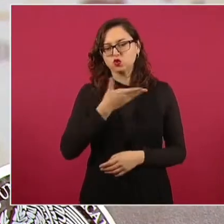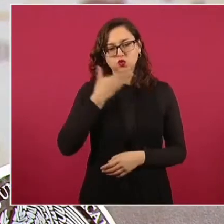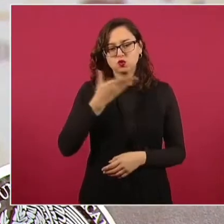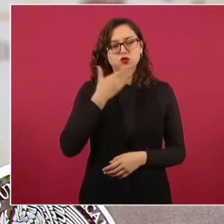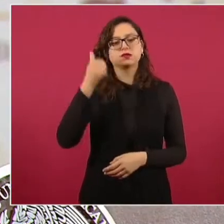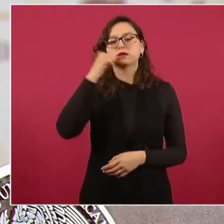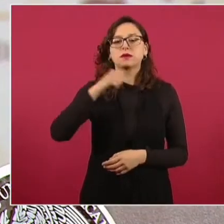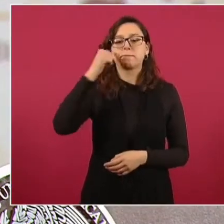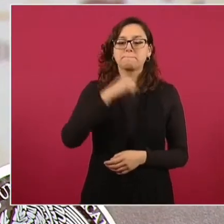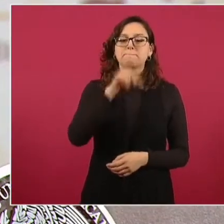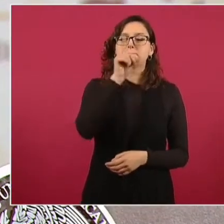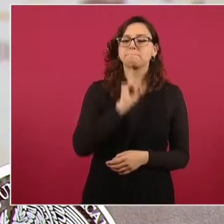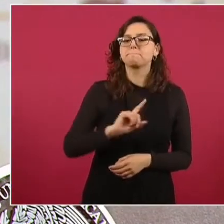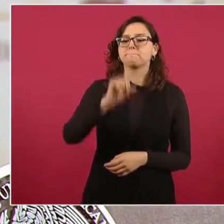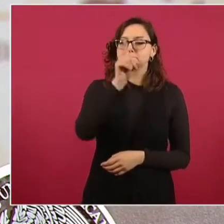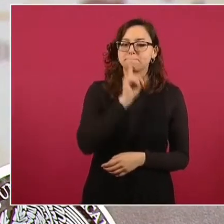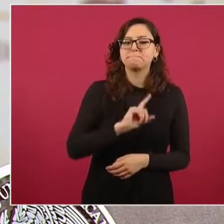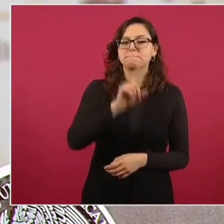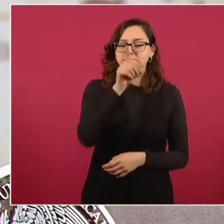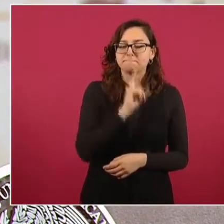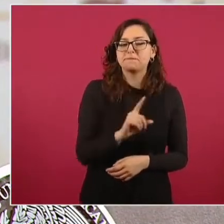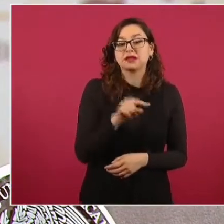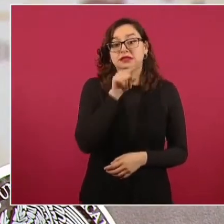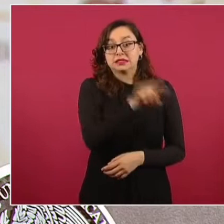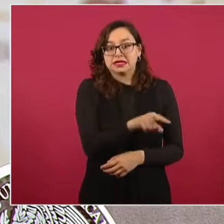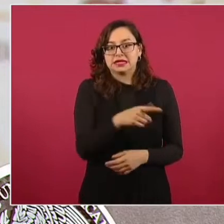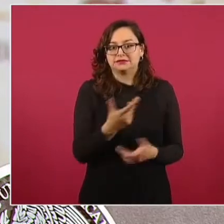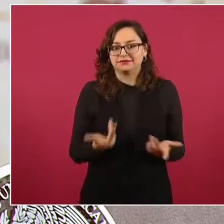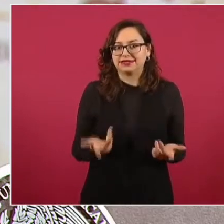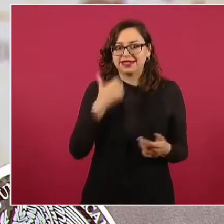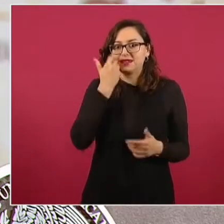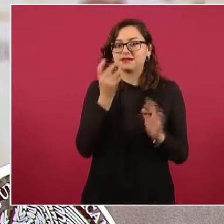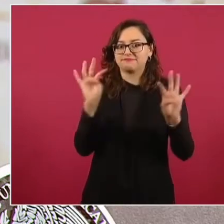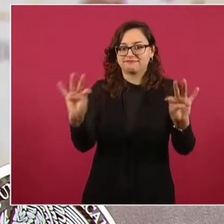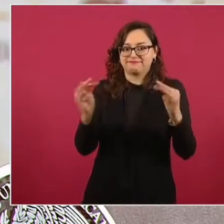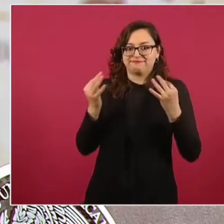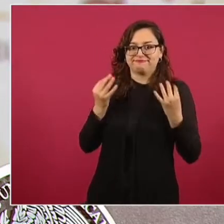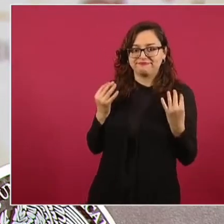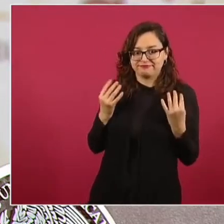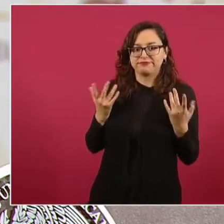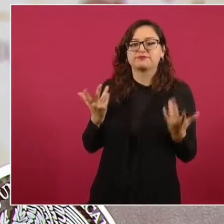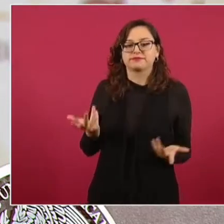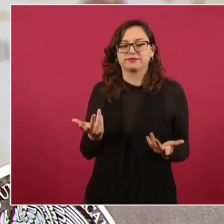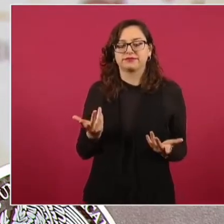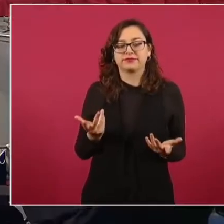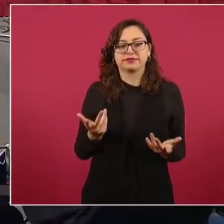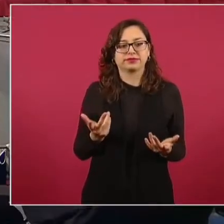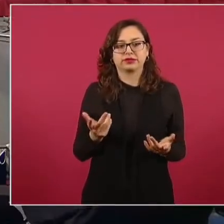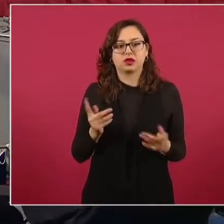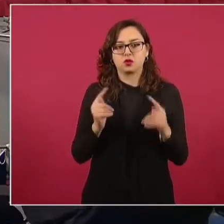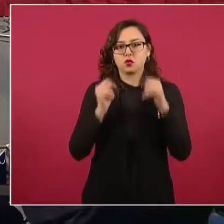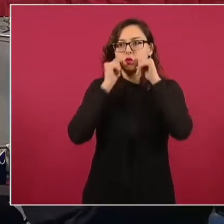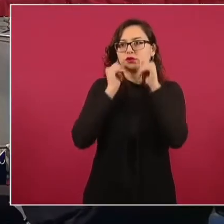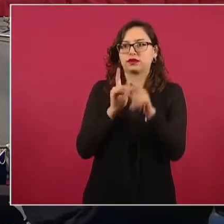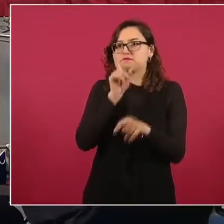Miente para destacar en la oposición y se monta en todas las tendencias para figurar. El